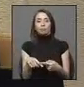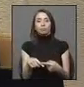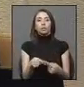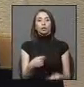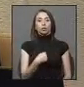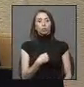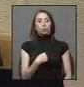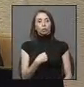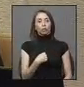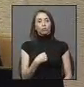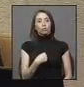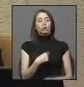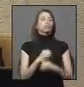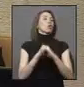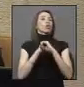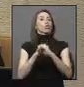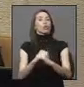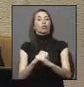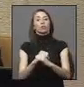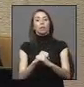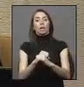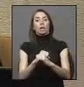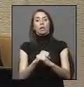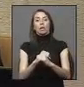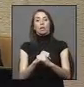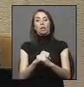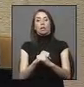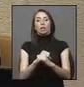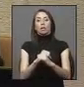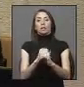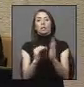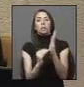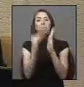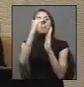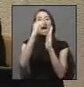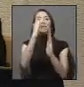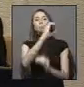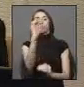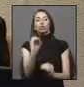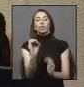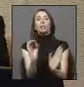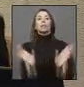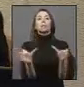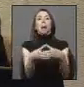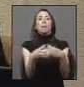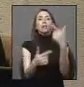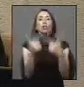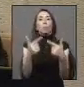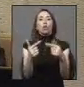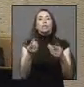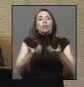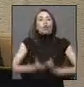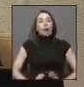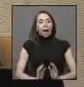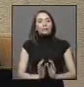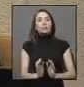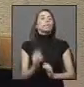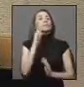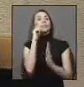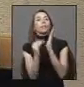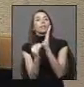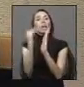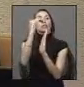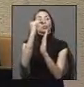yo soy contrario a la elevación de los umbrales para constituir partidos porque equivale estrictamente a la elevación